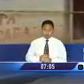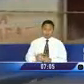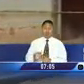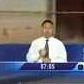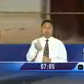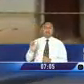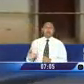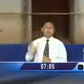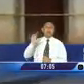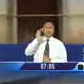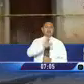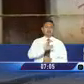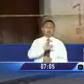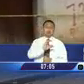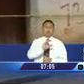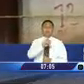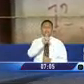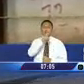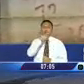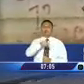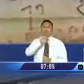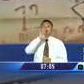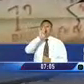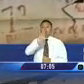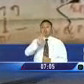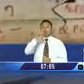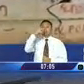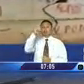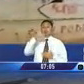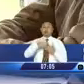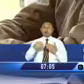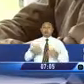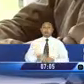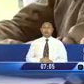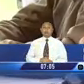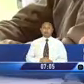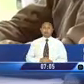provincia dentro de esta catástrofe es de 1.7 millones de dólares.